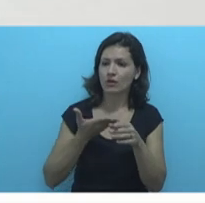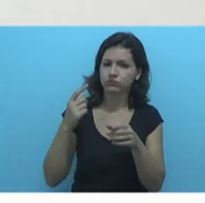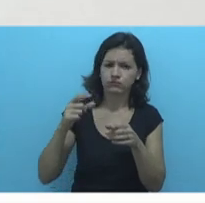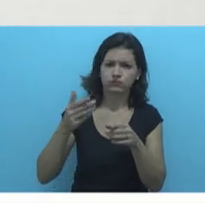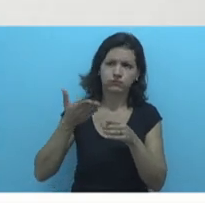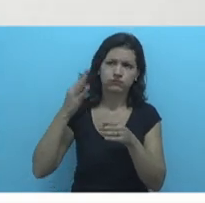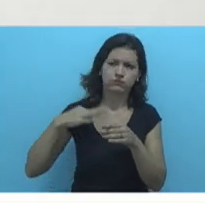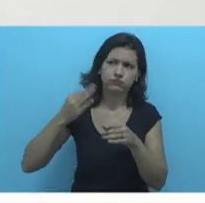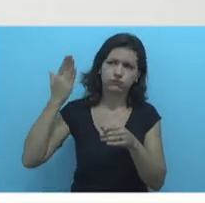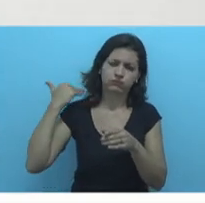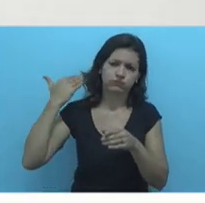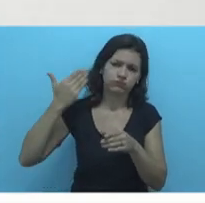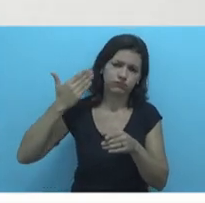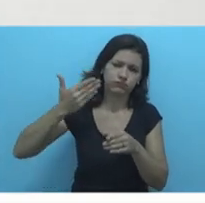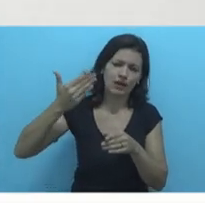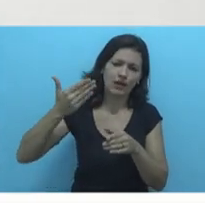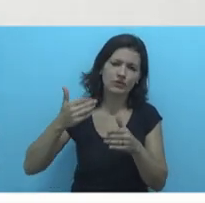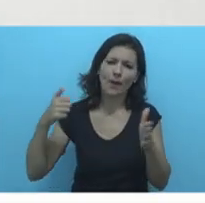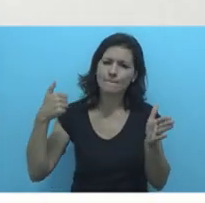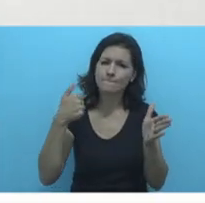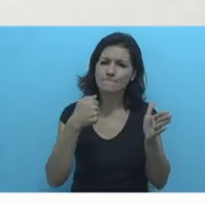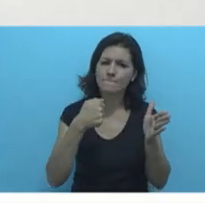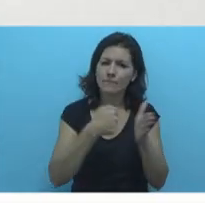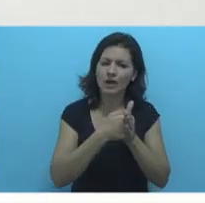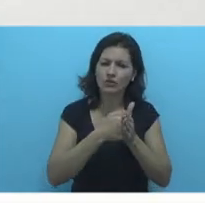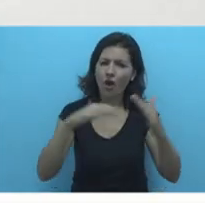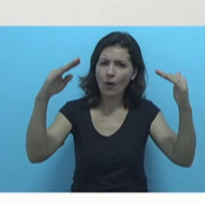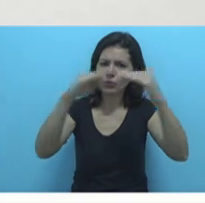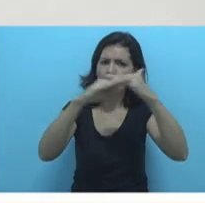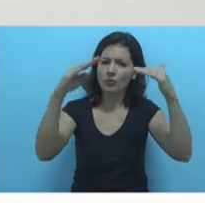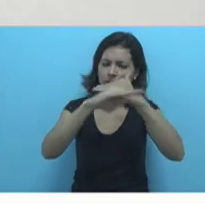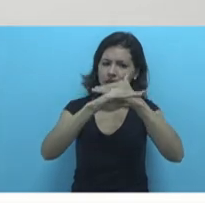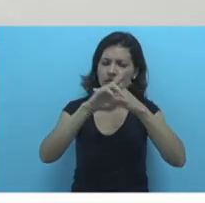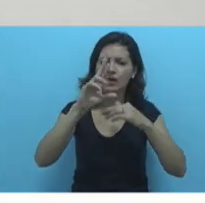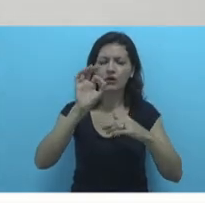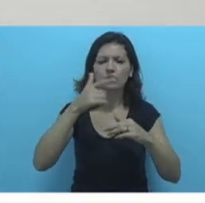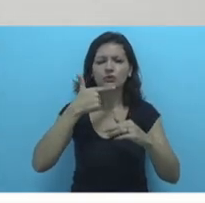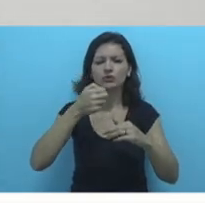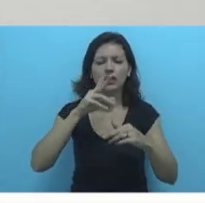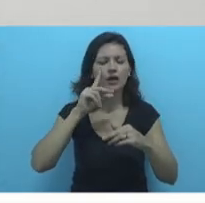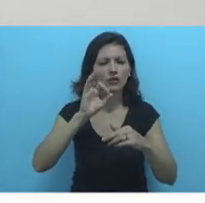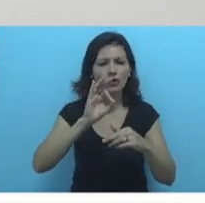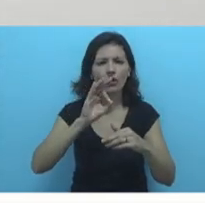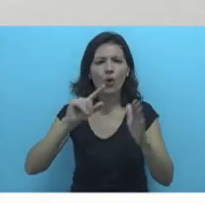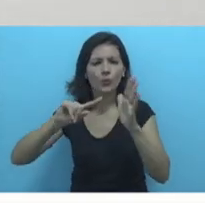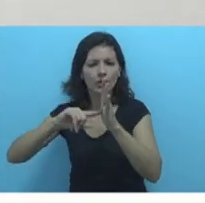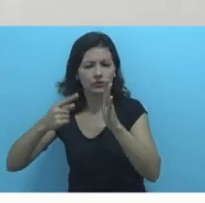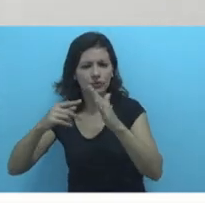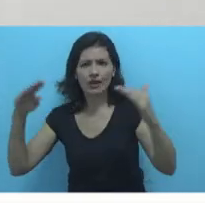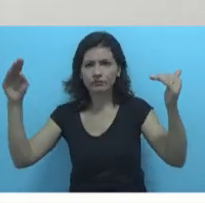consecuencias del impacto que tuvo la obra de la autopista Rosario-Buenos Aires, y que hacía